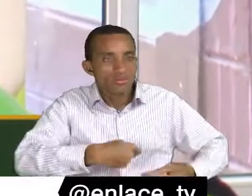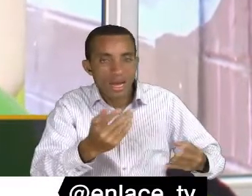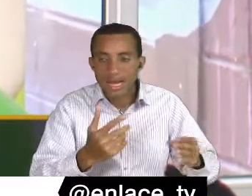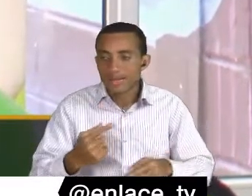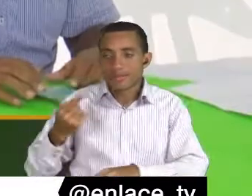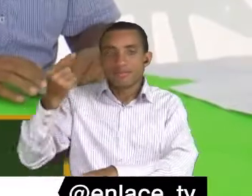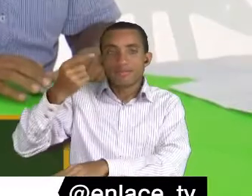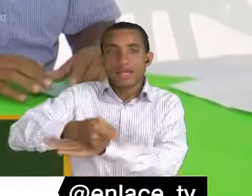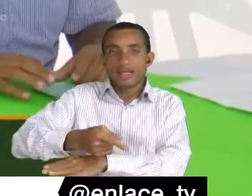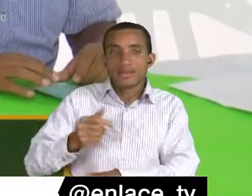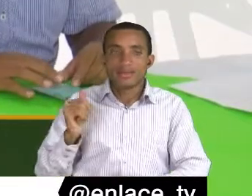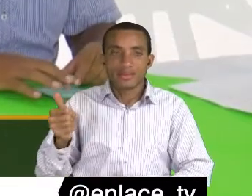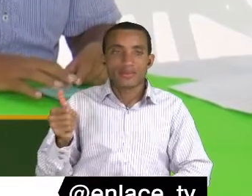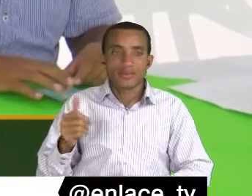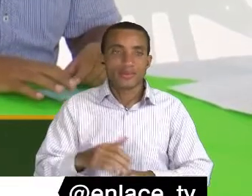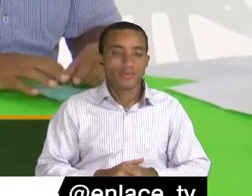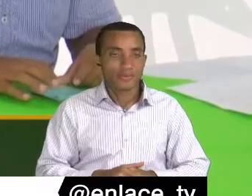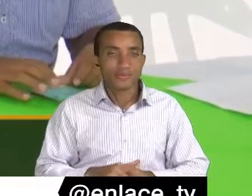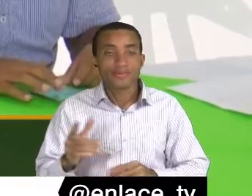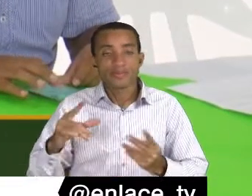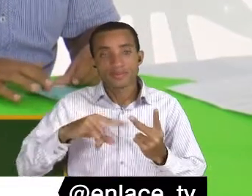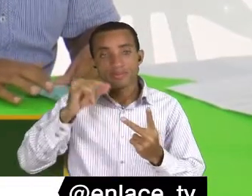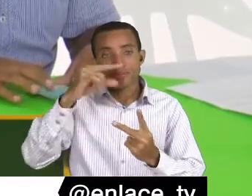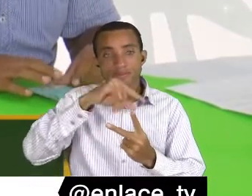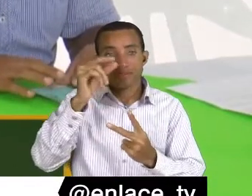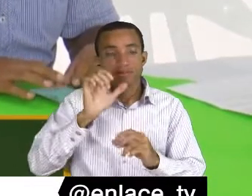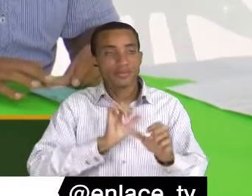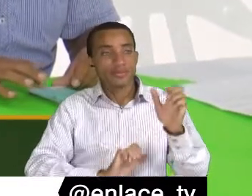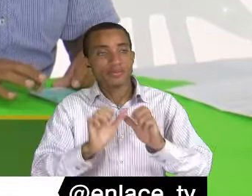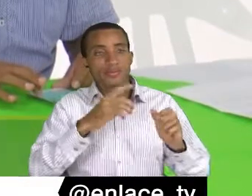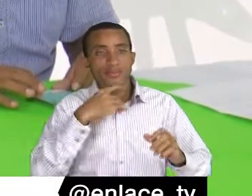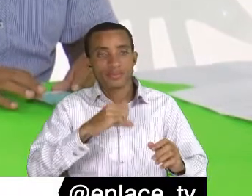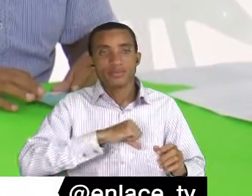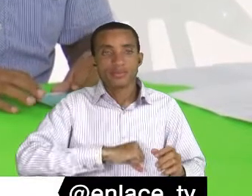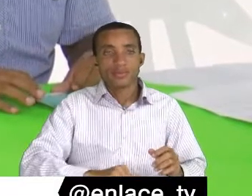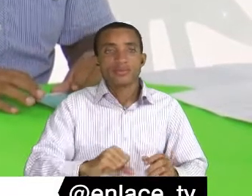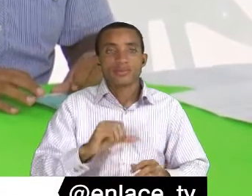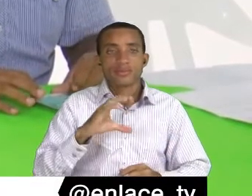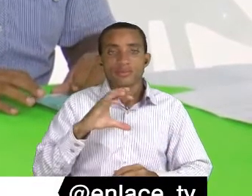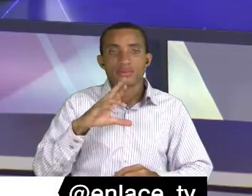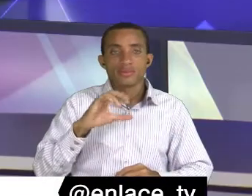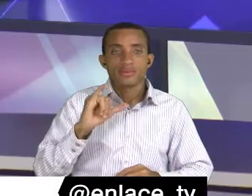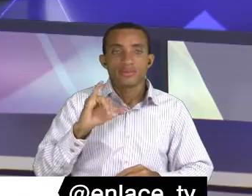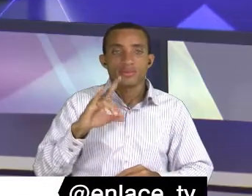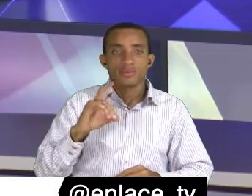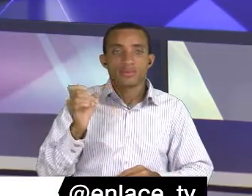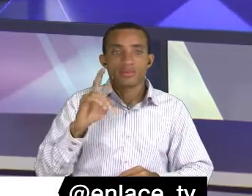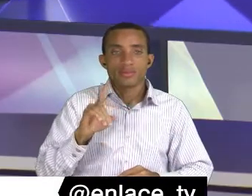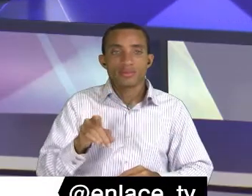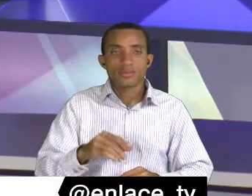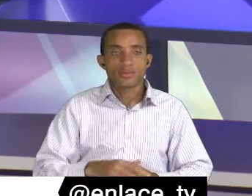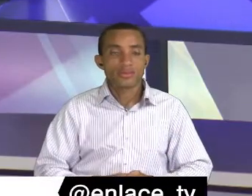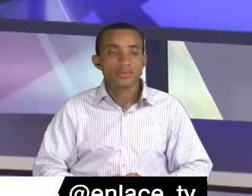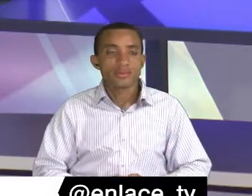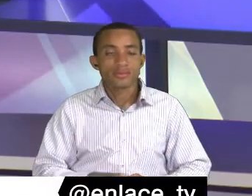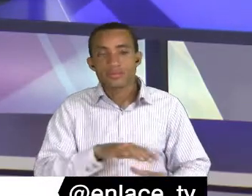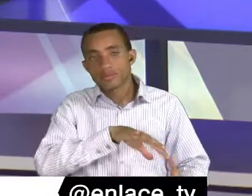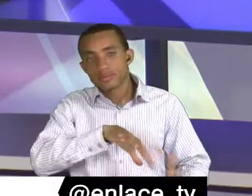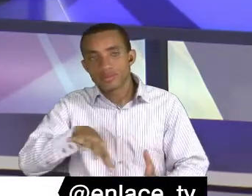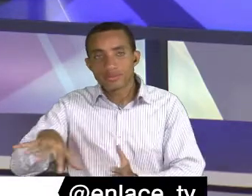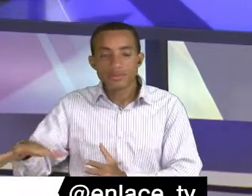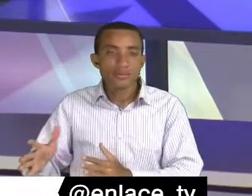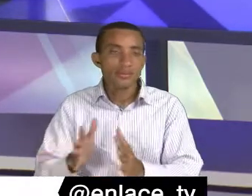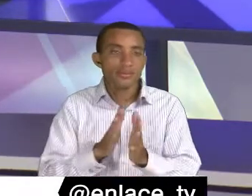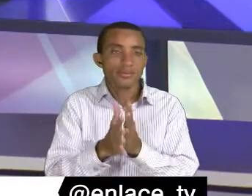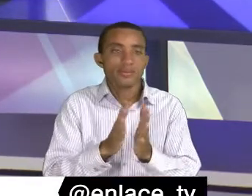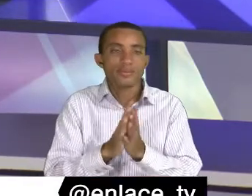aniversario número 30 de la Corporación Regional para la Defensa de los Derechos Humanos, Credos. Y la policía respondió ante la denuncia